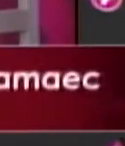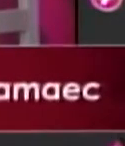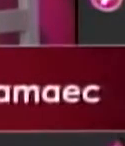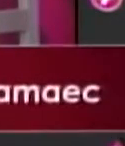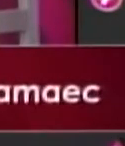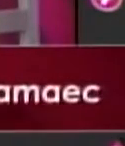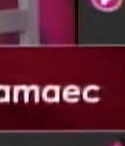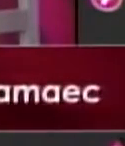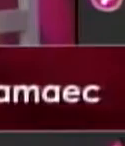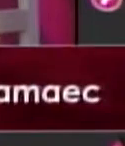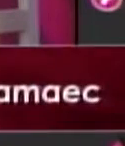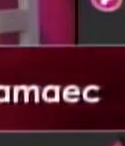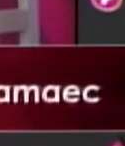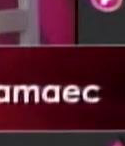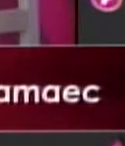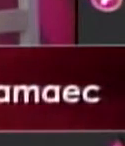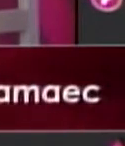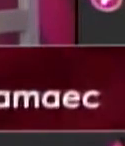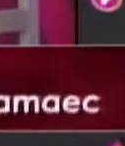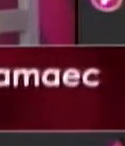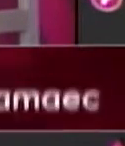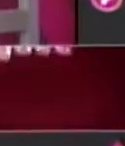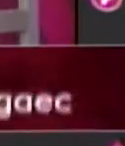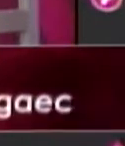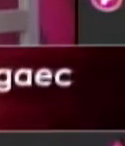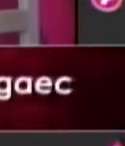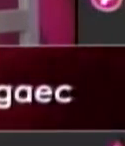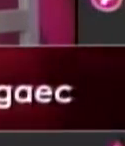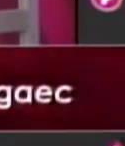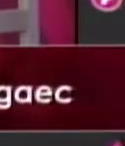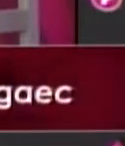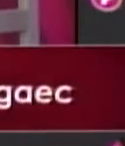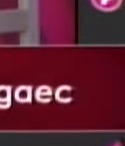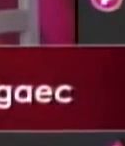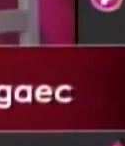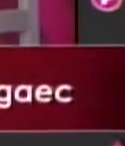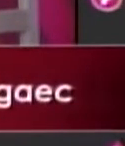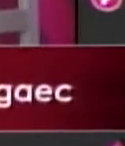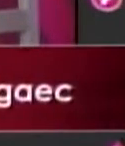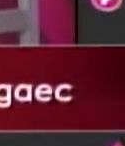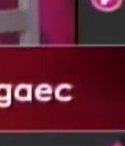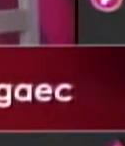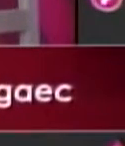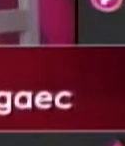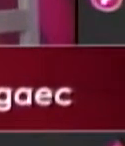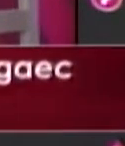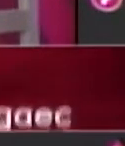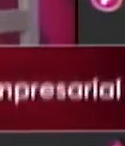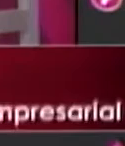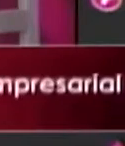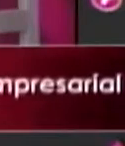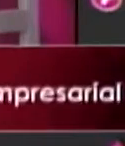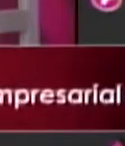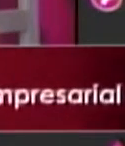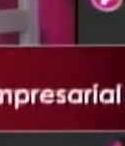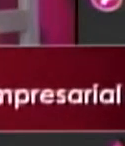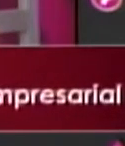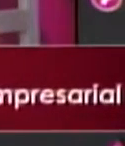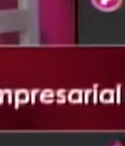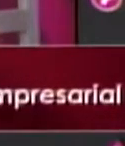recuerdo, nuestra dirección es www.telerama.se. Ahora está totalmente renovada. Visiten nuestra página. Pueden